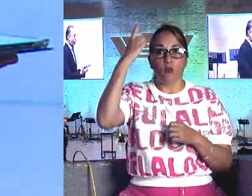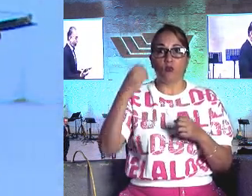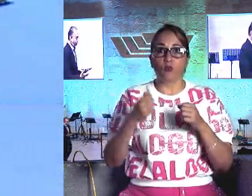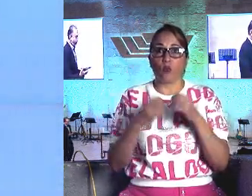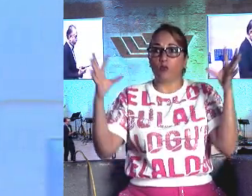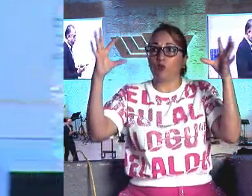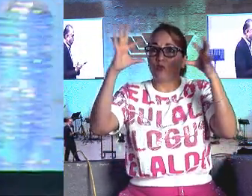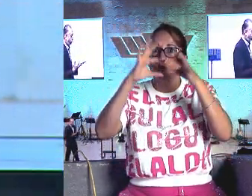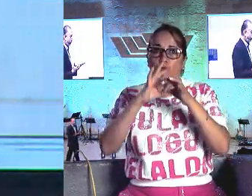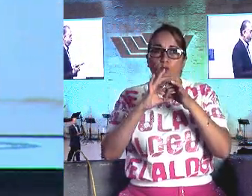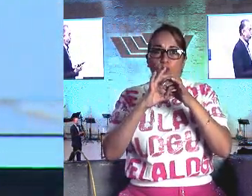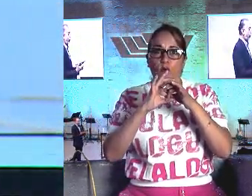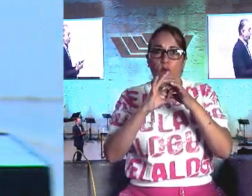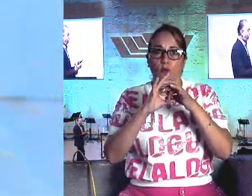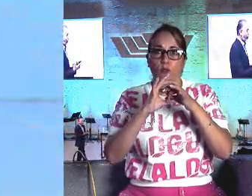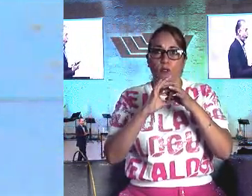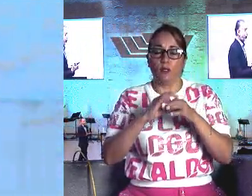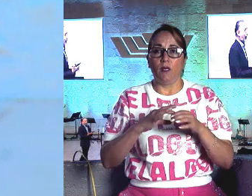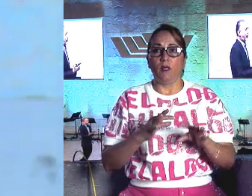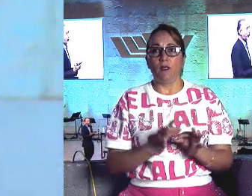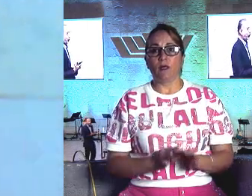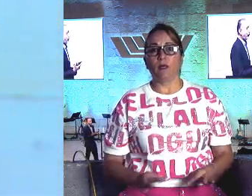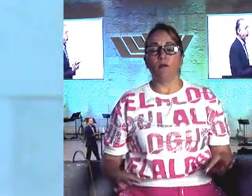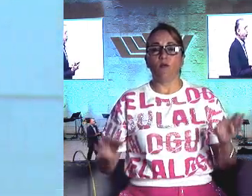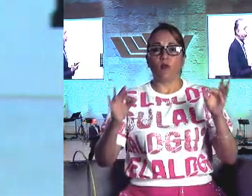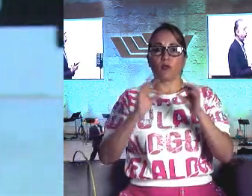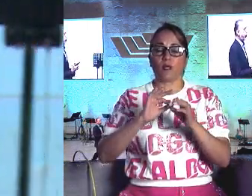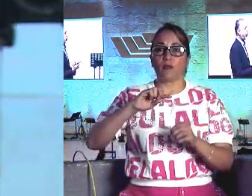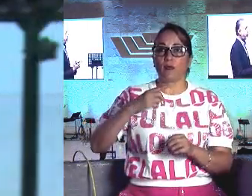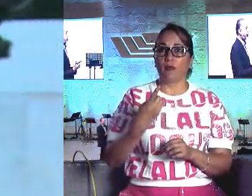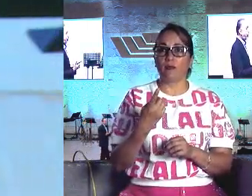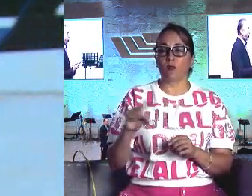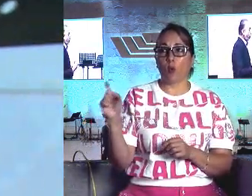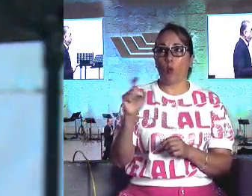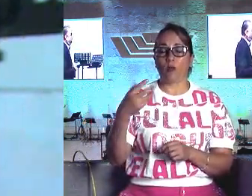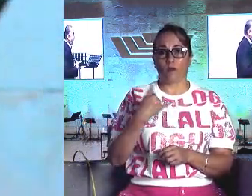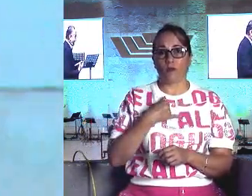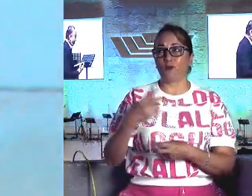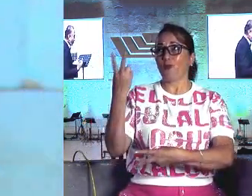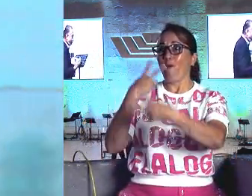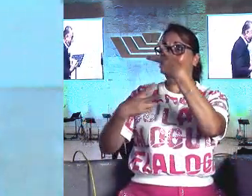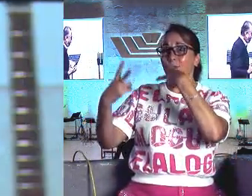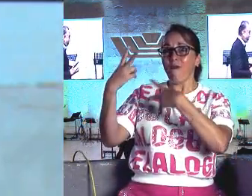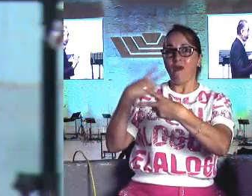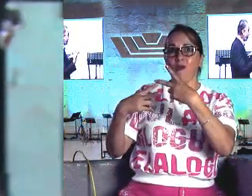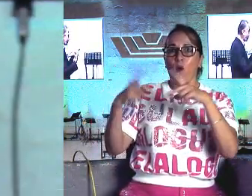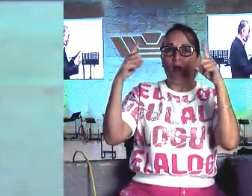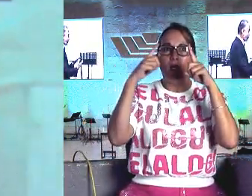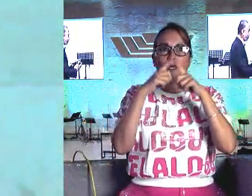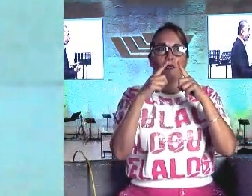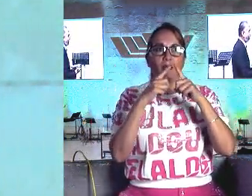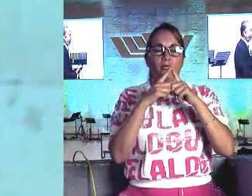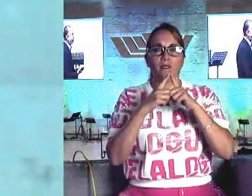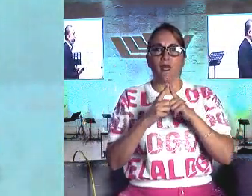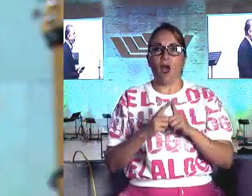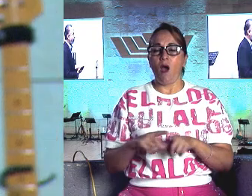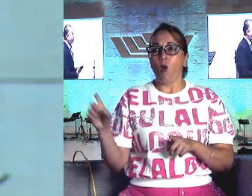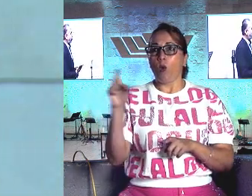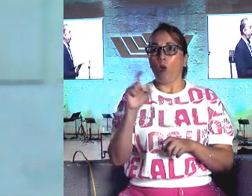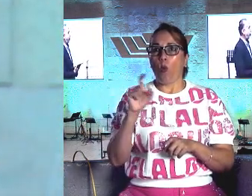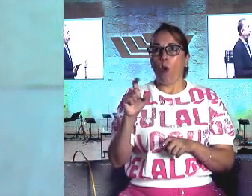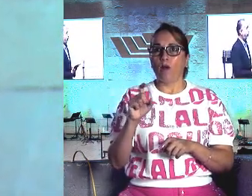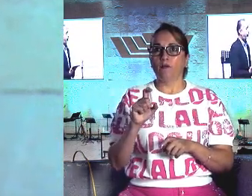soy cuando vengo a los atrios de tu templo. Cómo me alegro cuando alguien me dice: vamos a la casa de